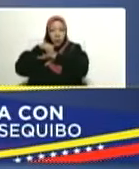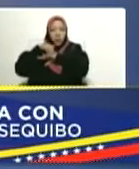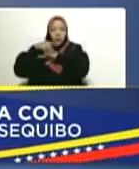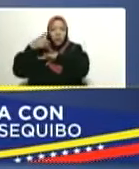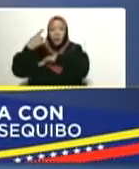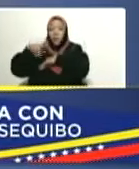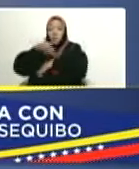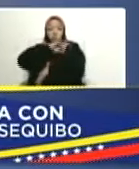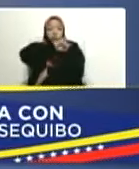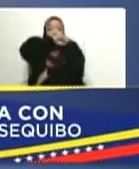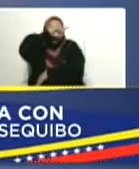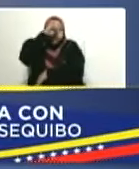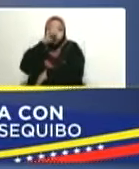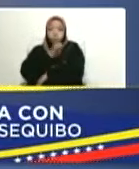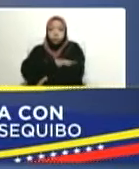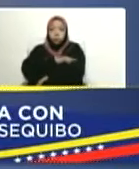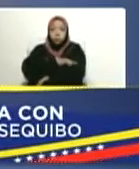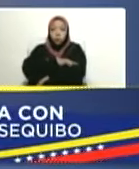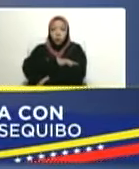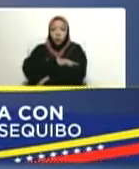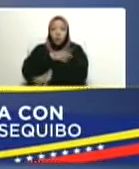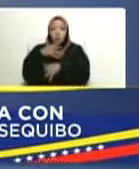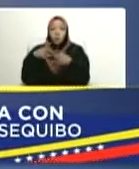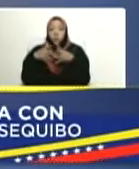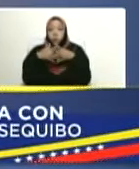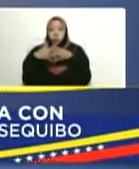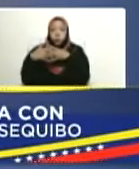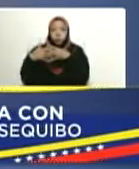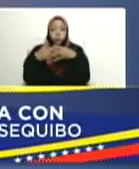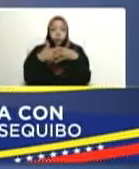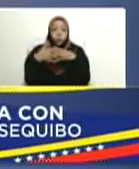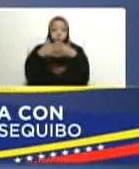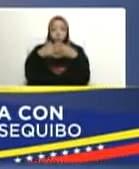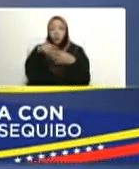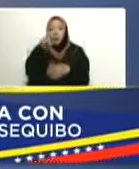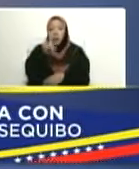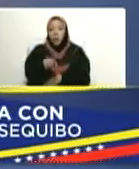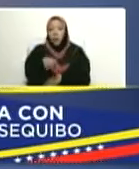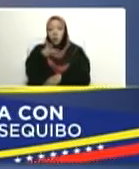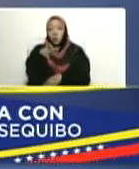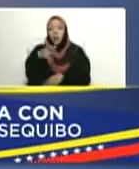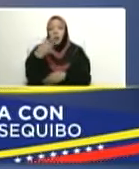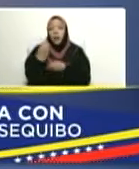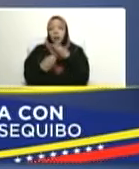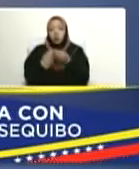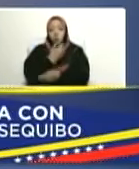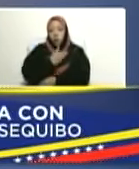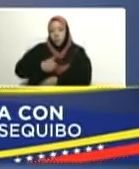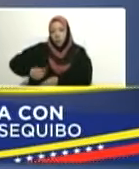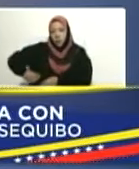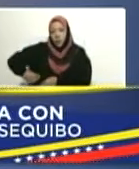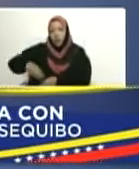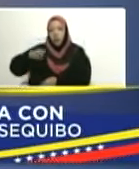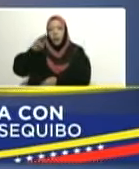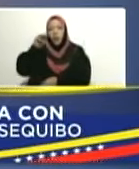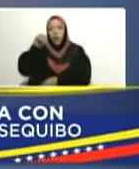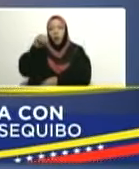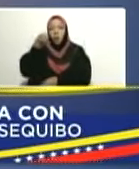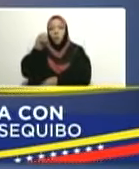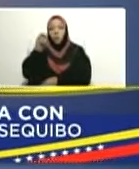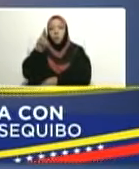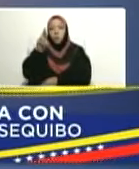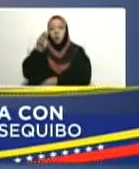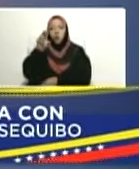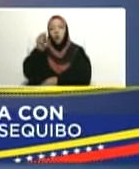hiperpoderoso, y el imperio estadounidense, que declaró la doctrina Monroe de América para los